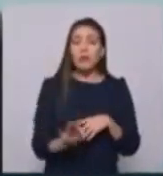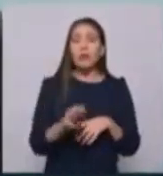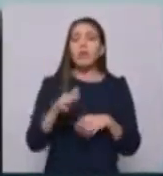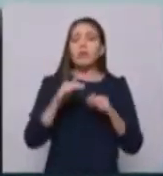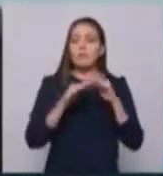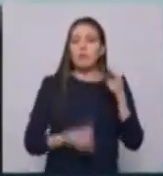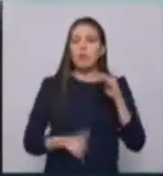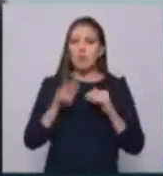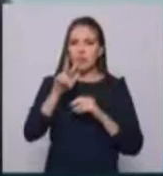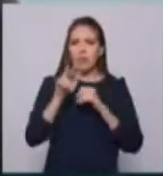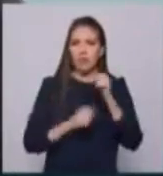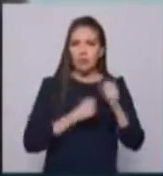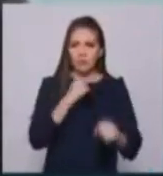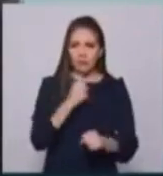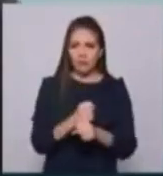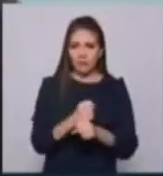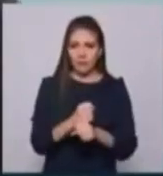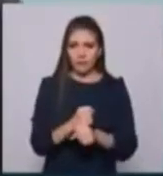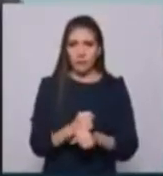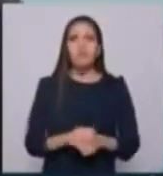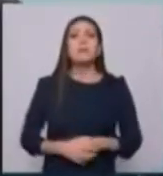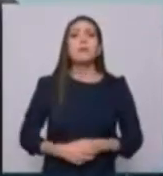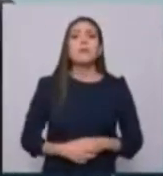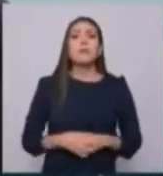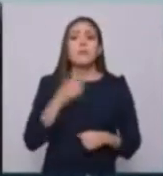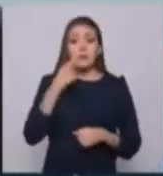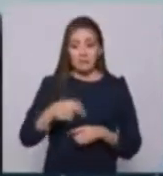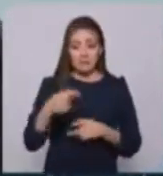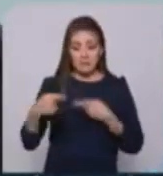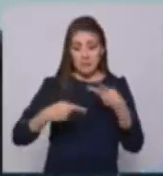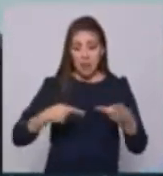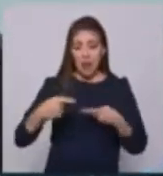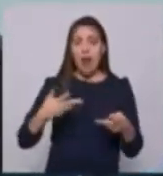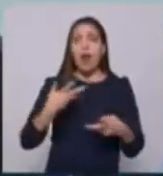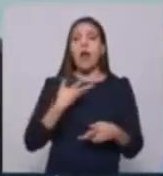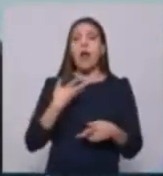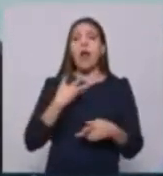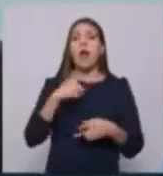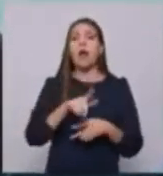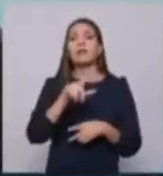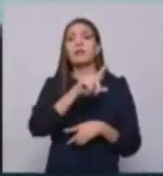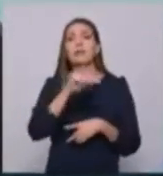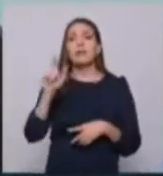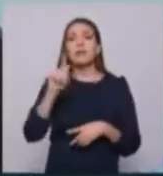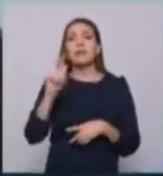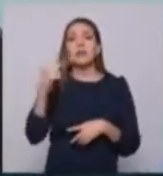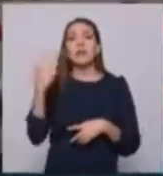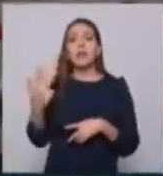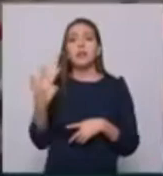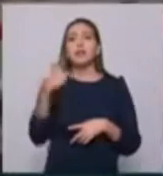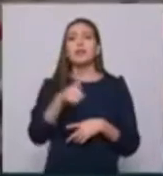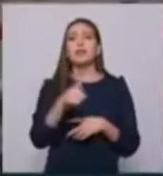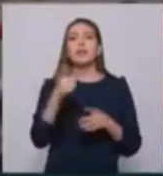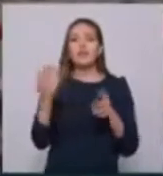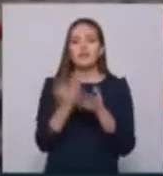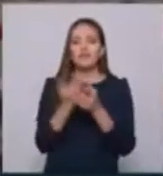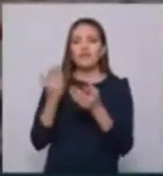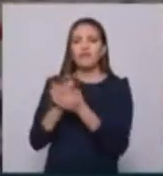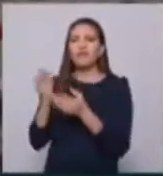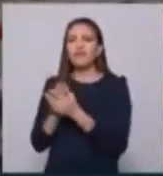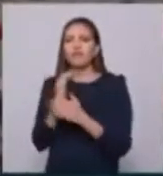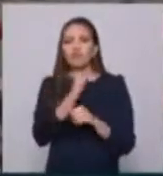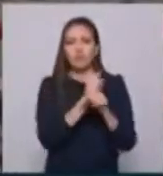la Fiscalía General de la República en este plan especial, informó que han abierto 778 carpetas de investigación.